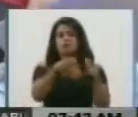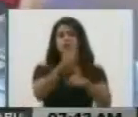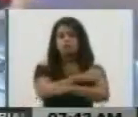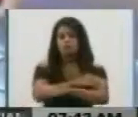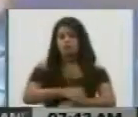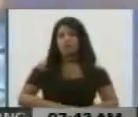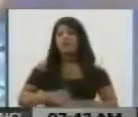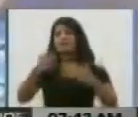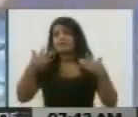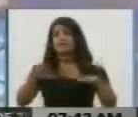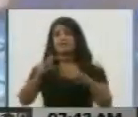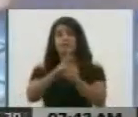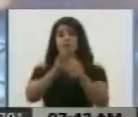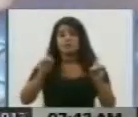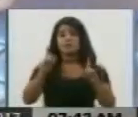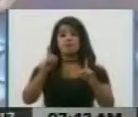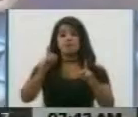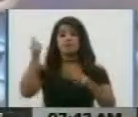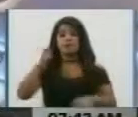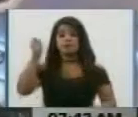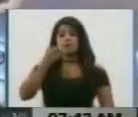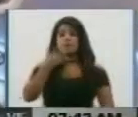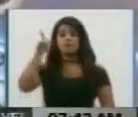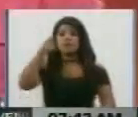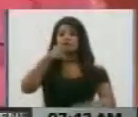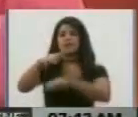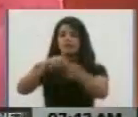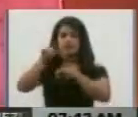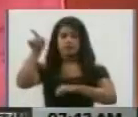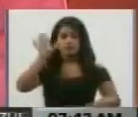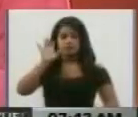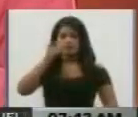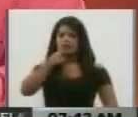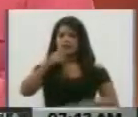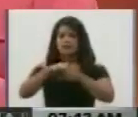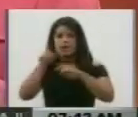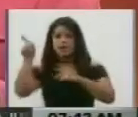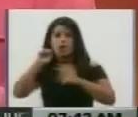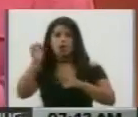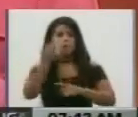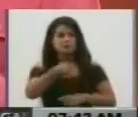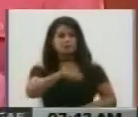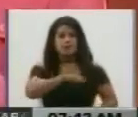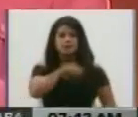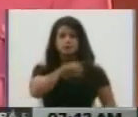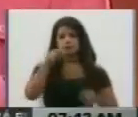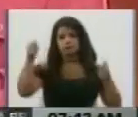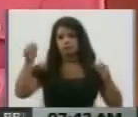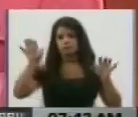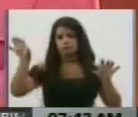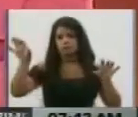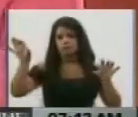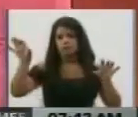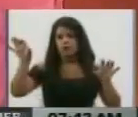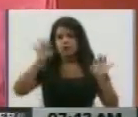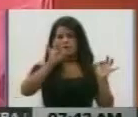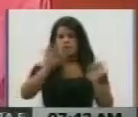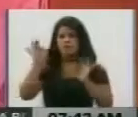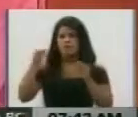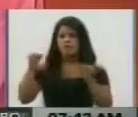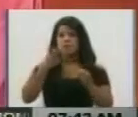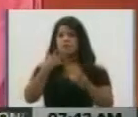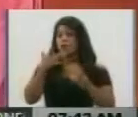parlamentaria, como por ejemplo Inglaterra o en España, bueno, cuando un gobierno pierde